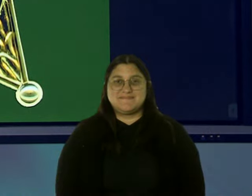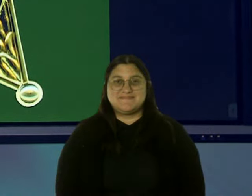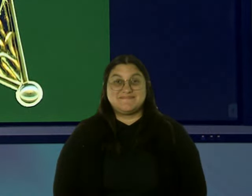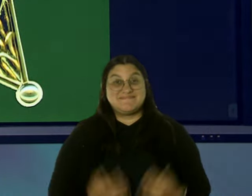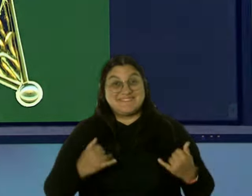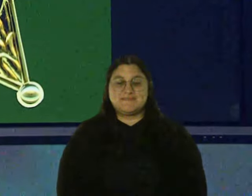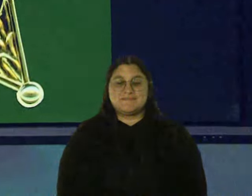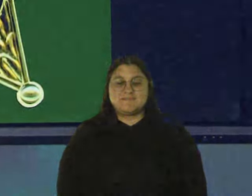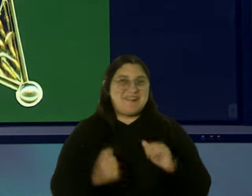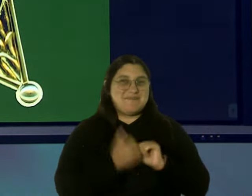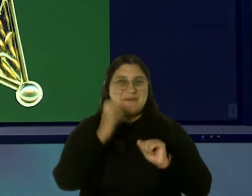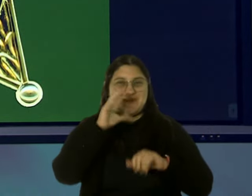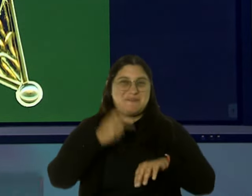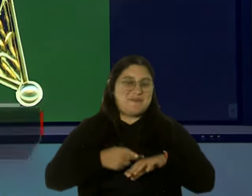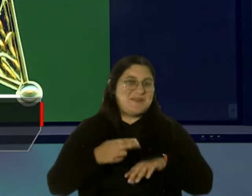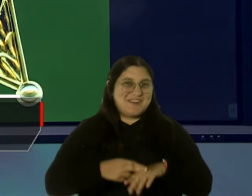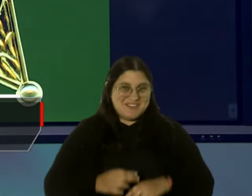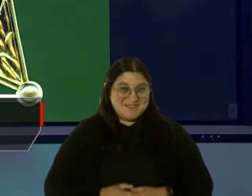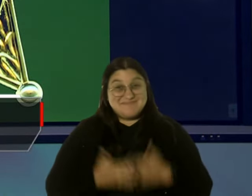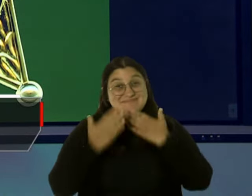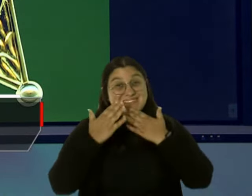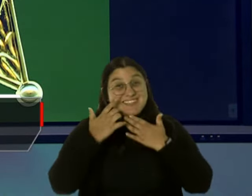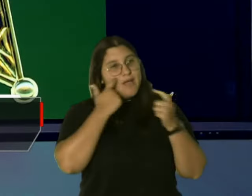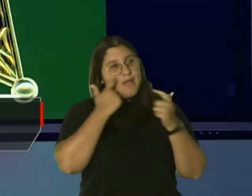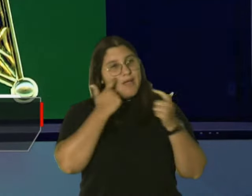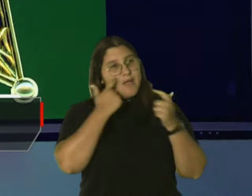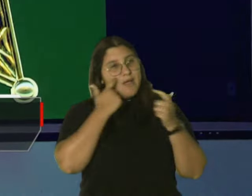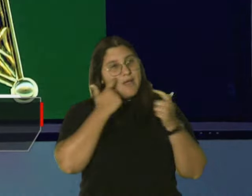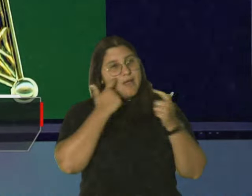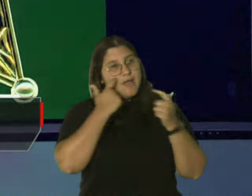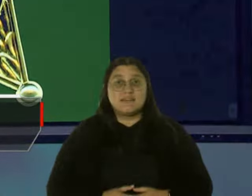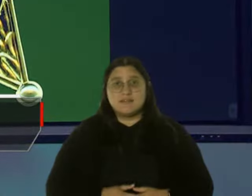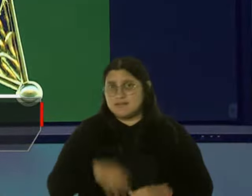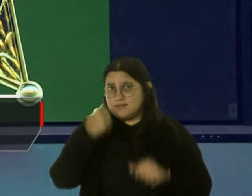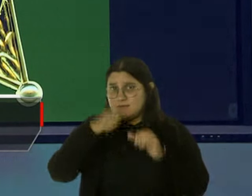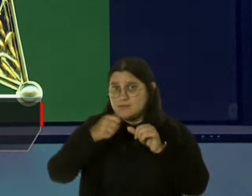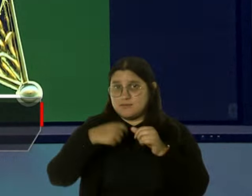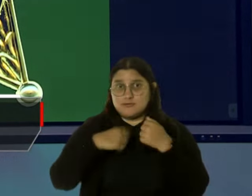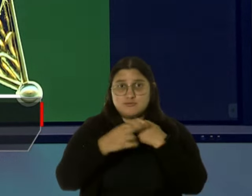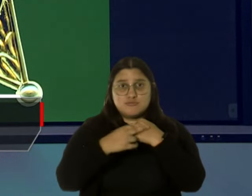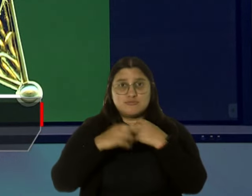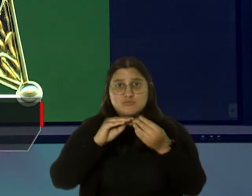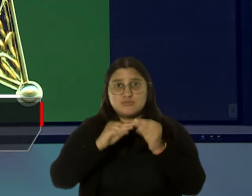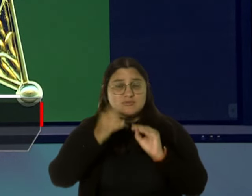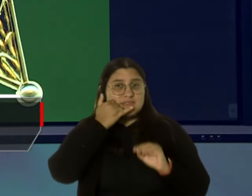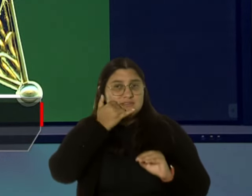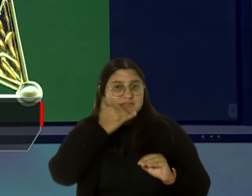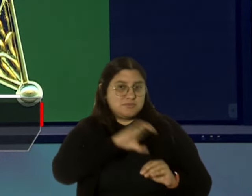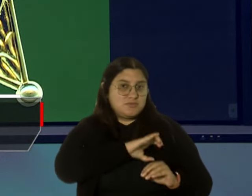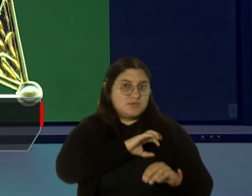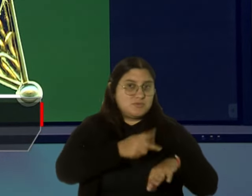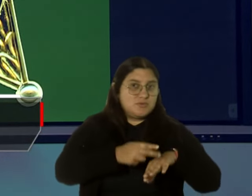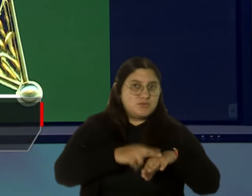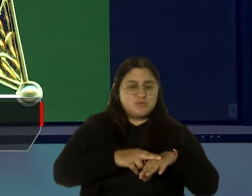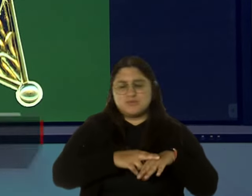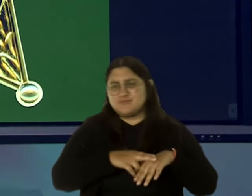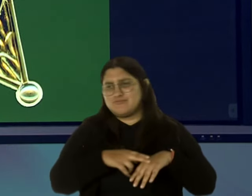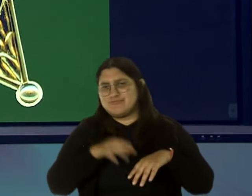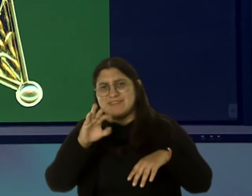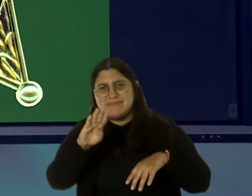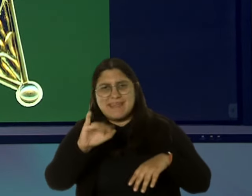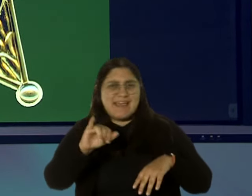De vuelta a Los Más Buscados Puerto Rico, gracias por su sintonía. Recuerda anotar los números telefónicos de la Policía de Puerto Rico, U.S. Marshal,